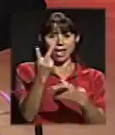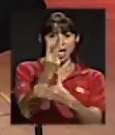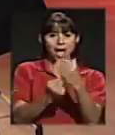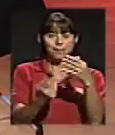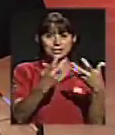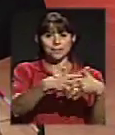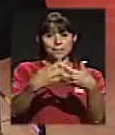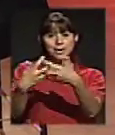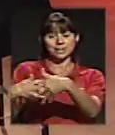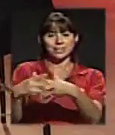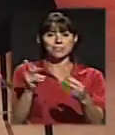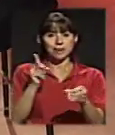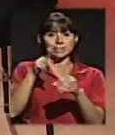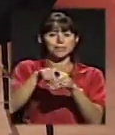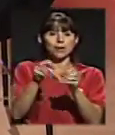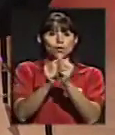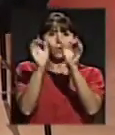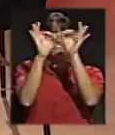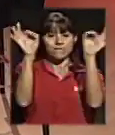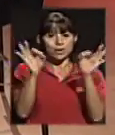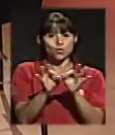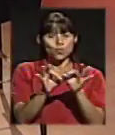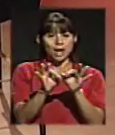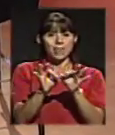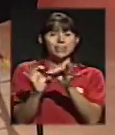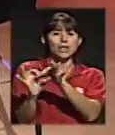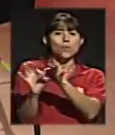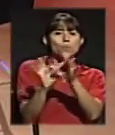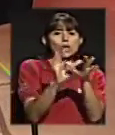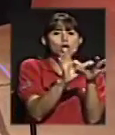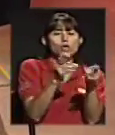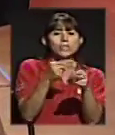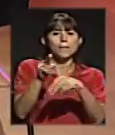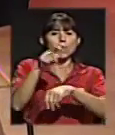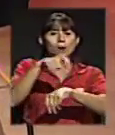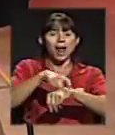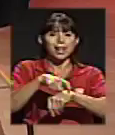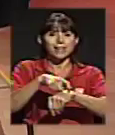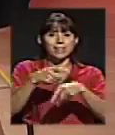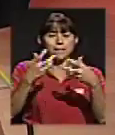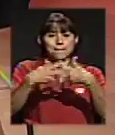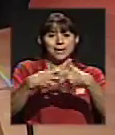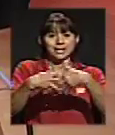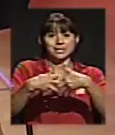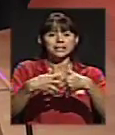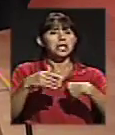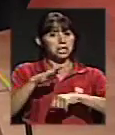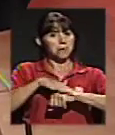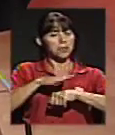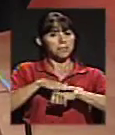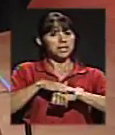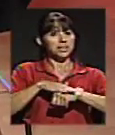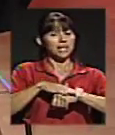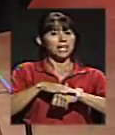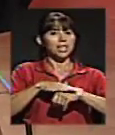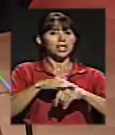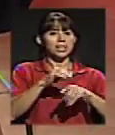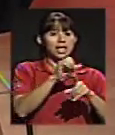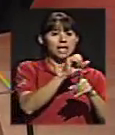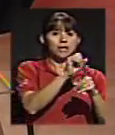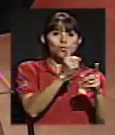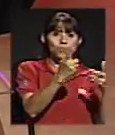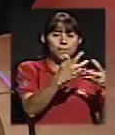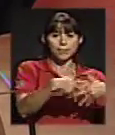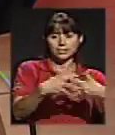bajo digamos, la figura jurídica de unión temporal de empresas, que es una figura que permite que las sociedades se vinculen para un